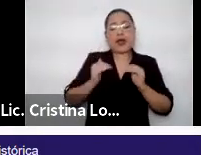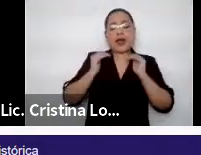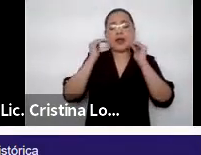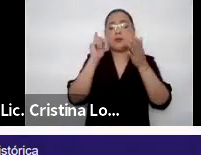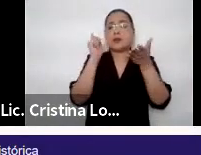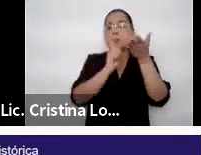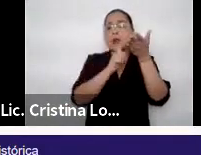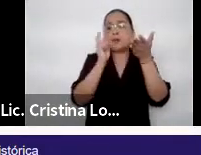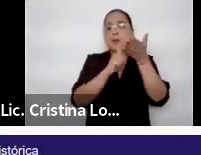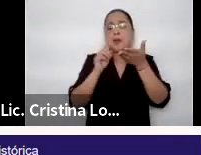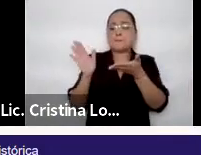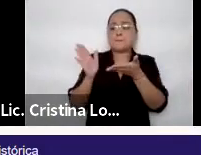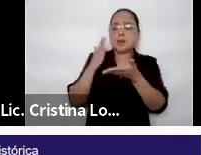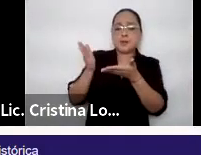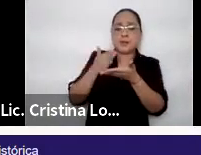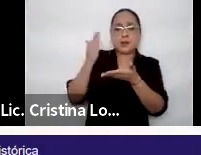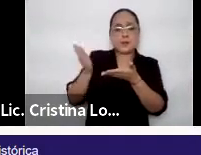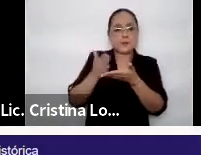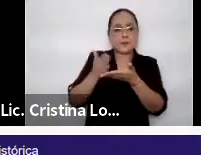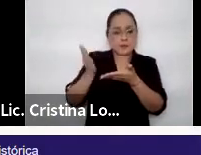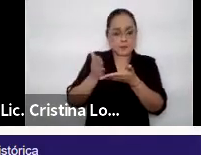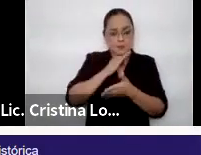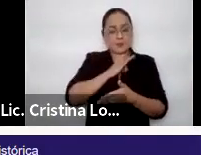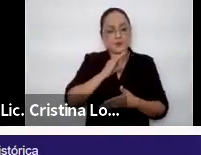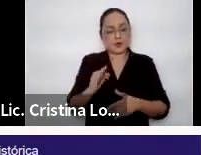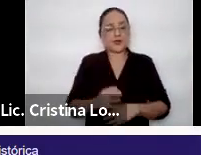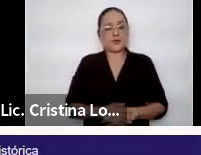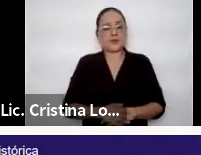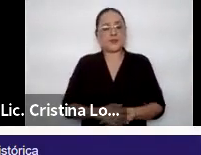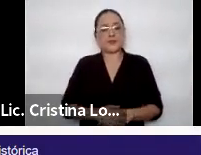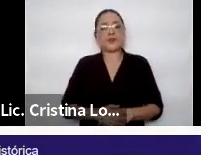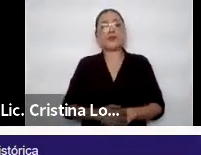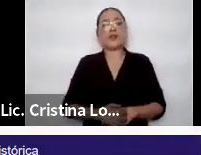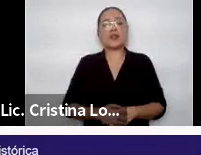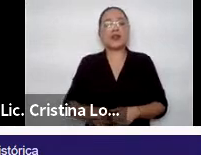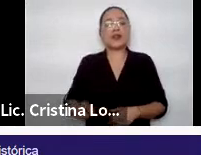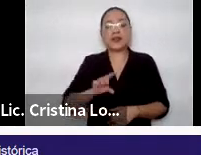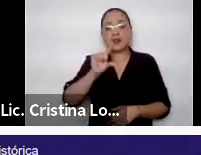llegar incluso después a